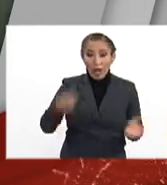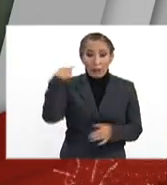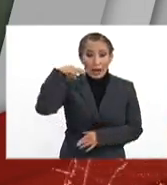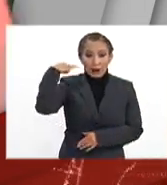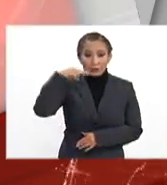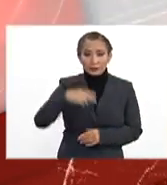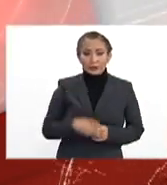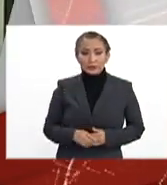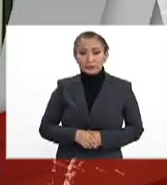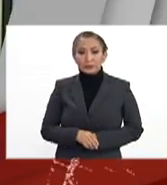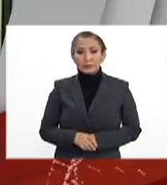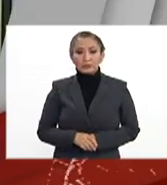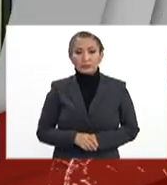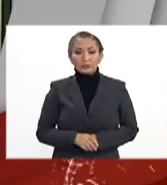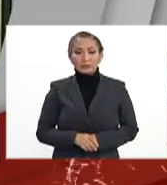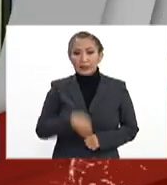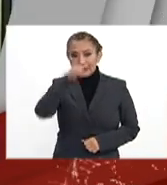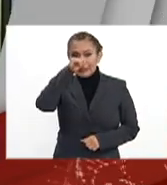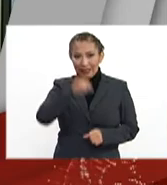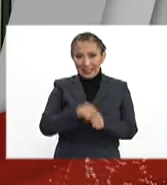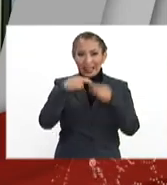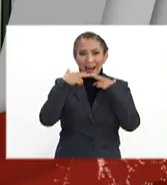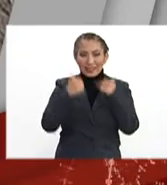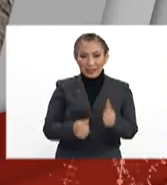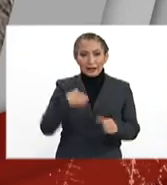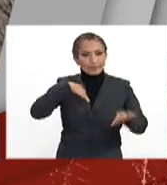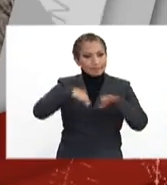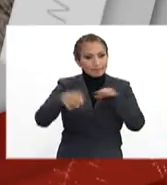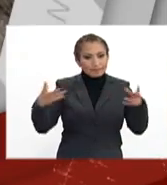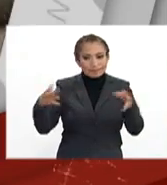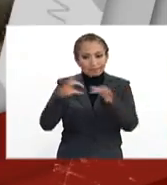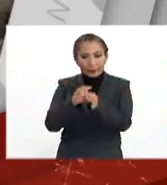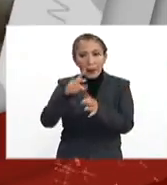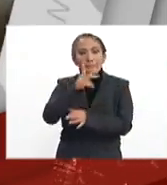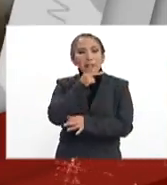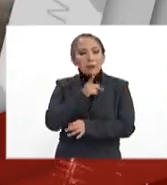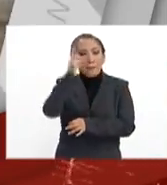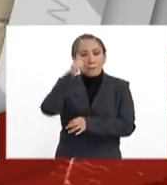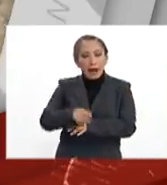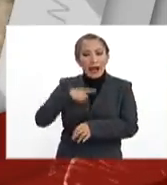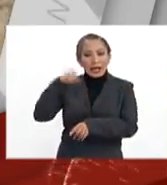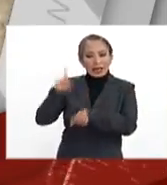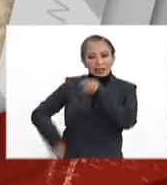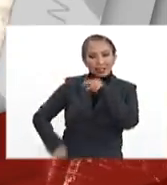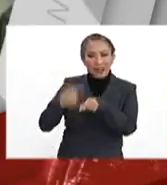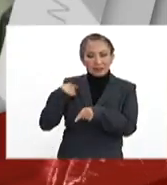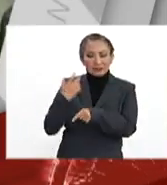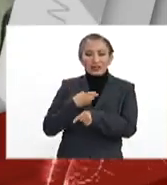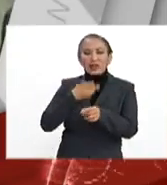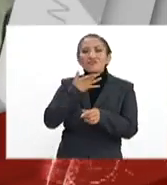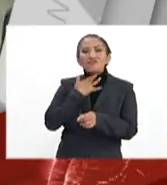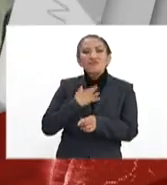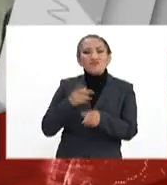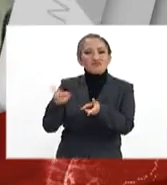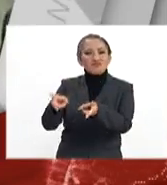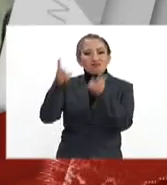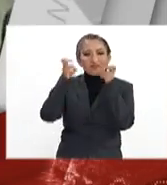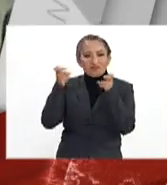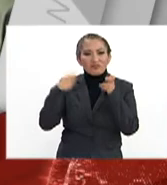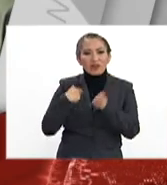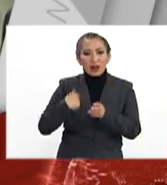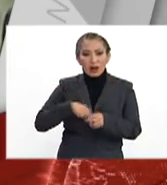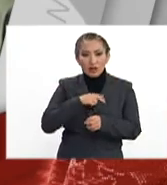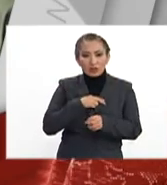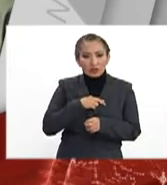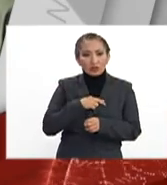Veracruz. La Secretaría de Hacienda trabajará con Pemex para enfrentar el robo de combustible. Parte de esta estrategia de